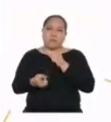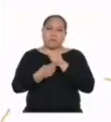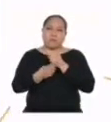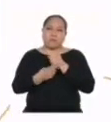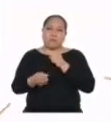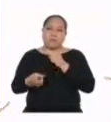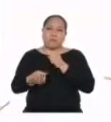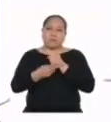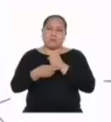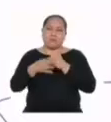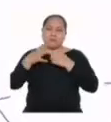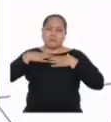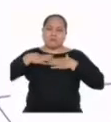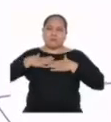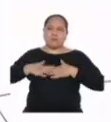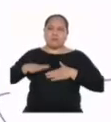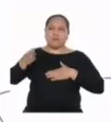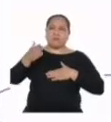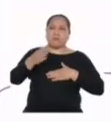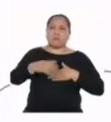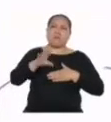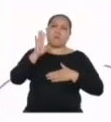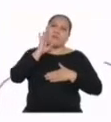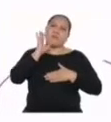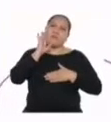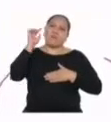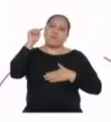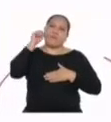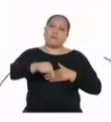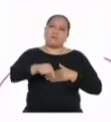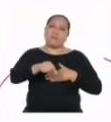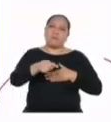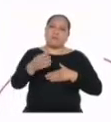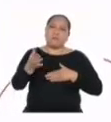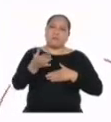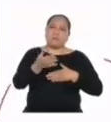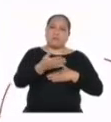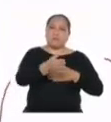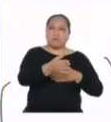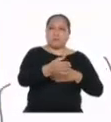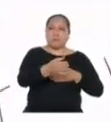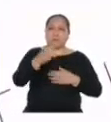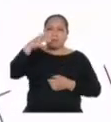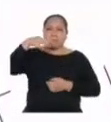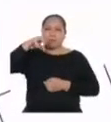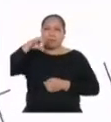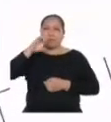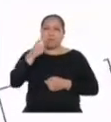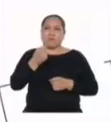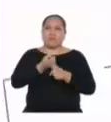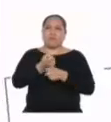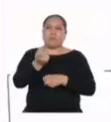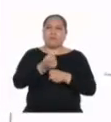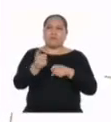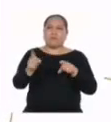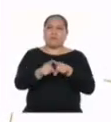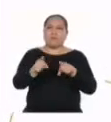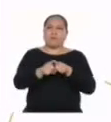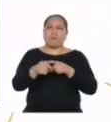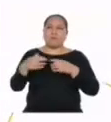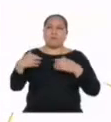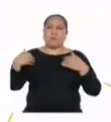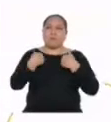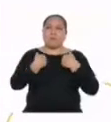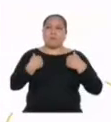los tejidos de los peces. La contaminación de los peces con mercurio afecta también a los animales